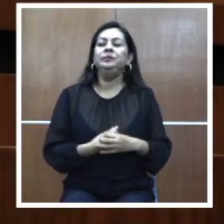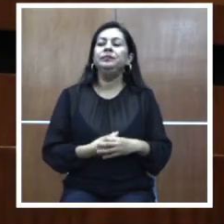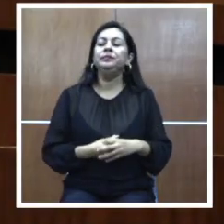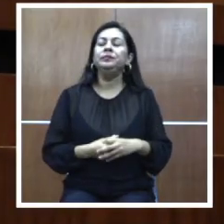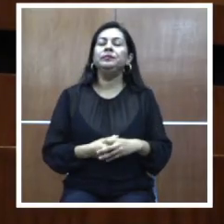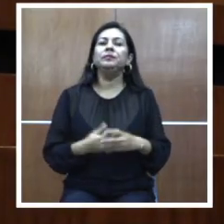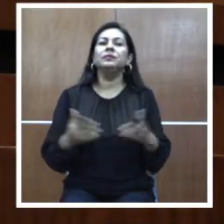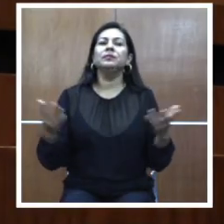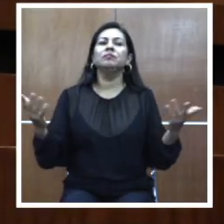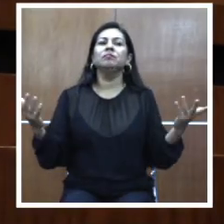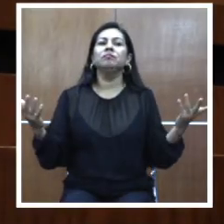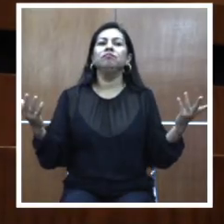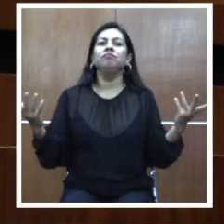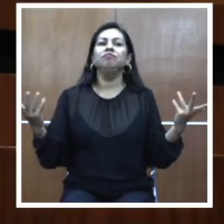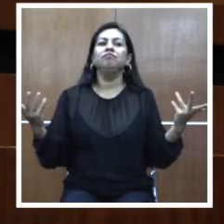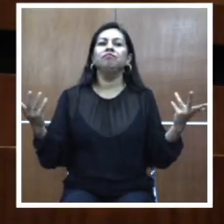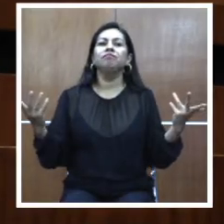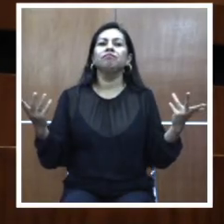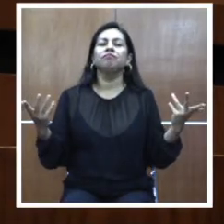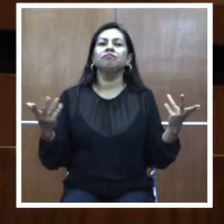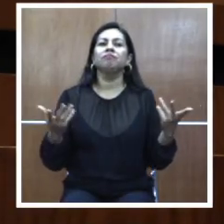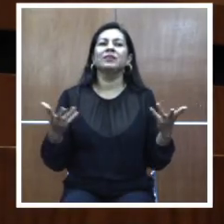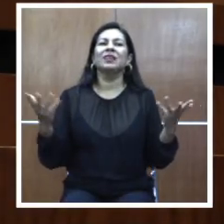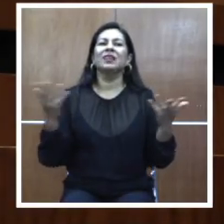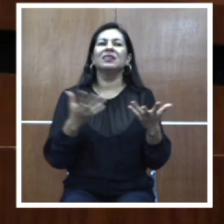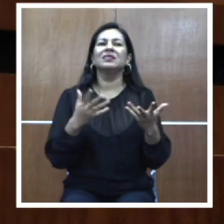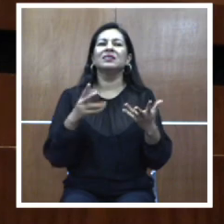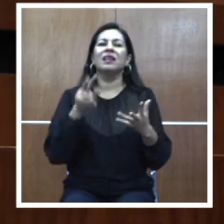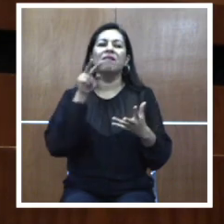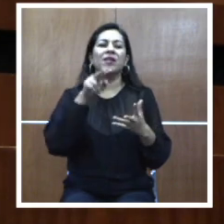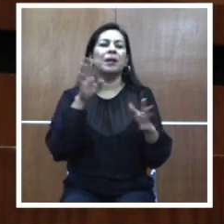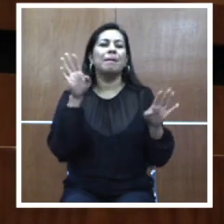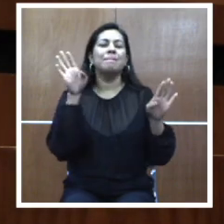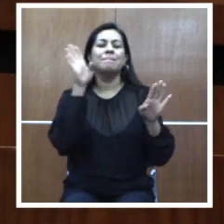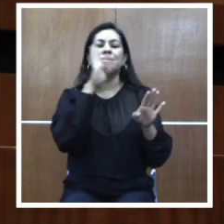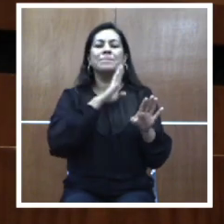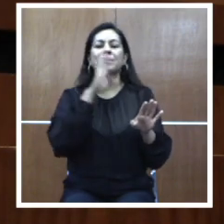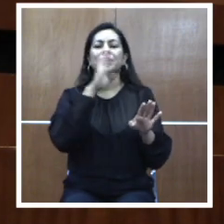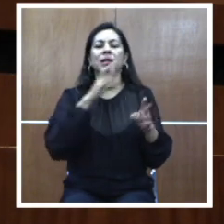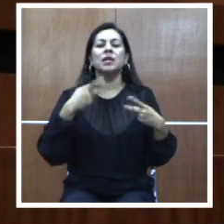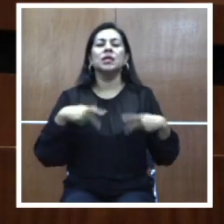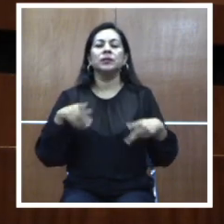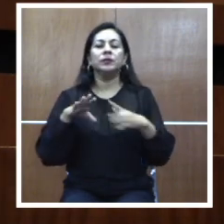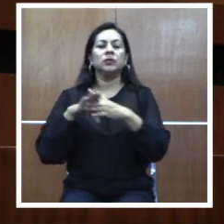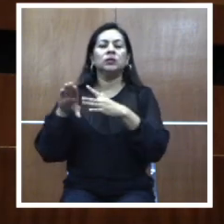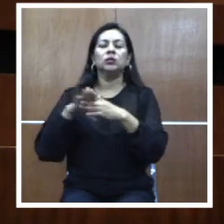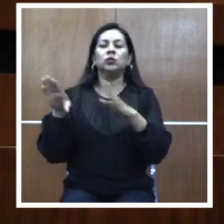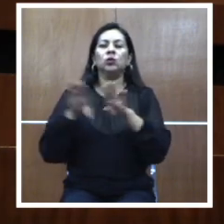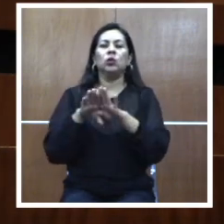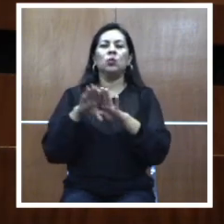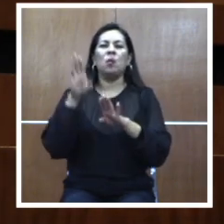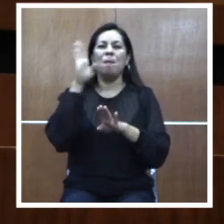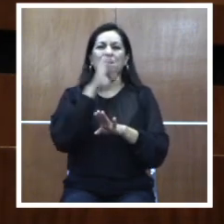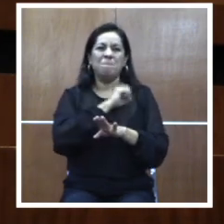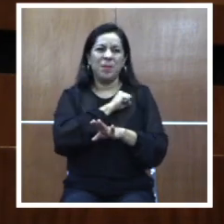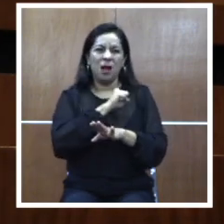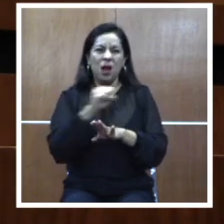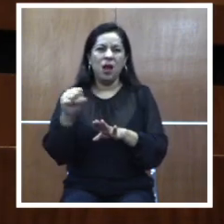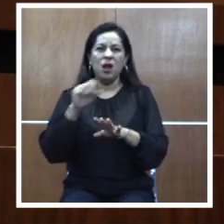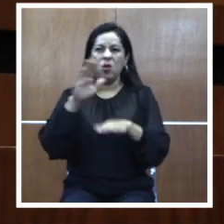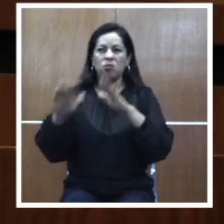desde esta oprobiosa intención de criminalizar a los migrantes como delincuentes,